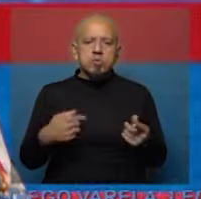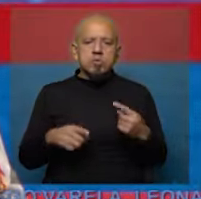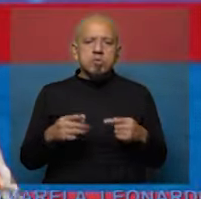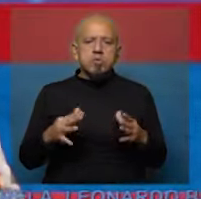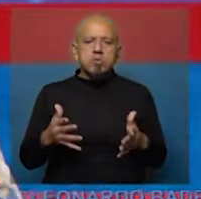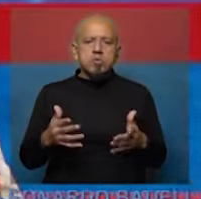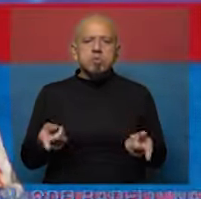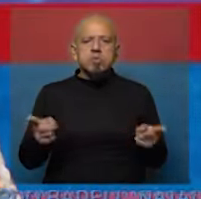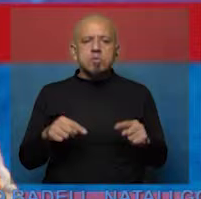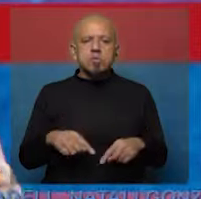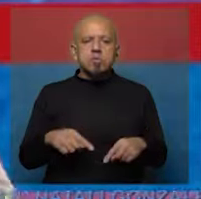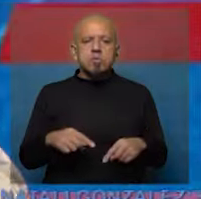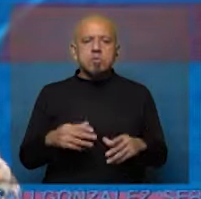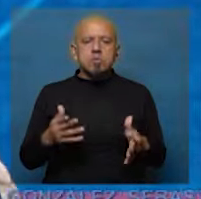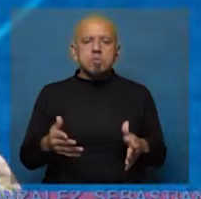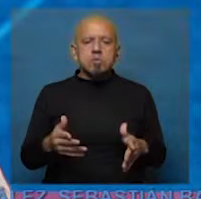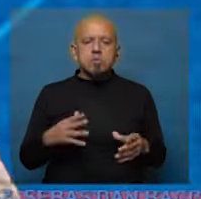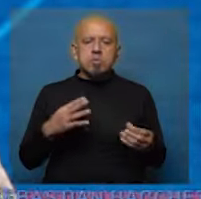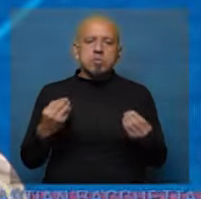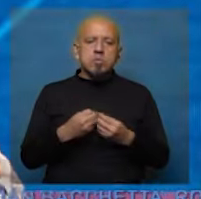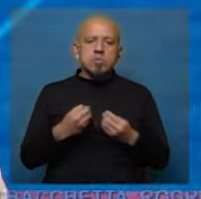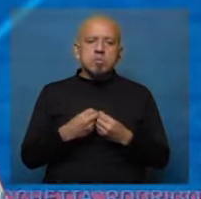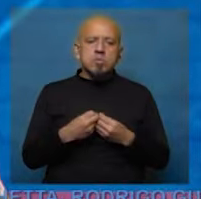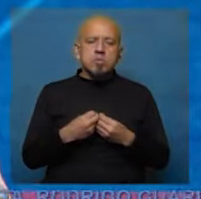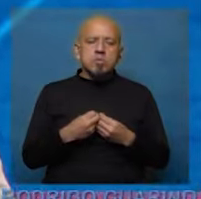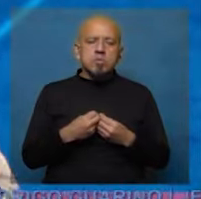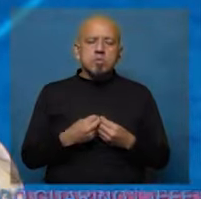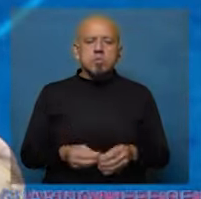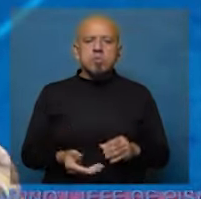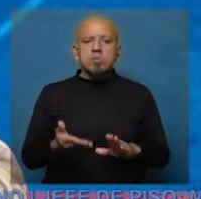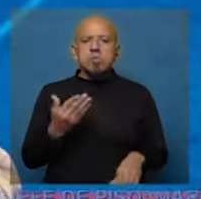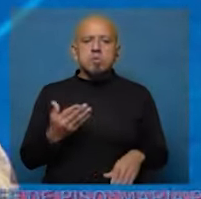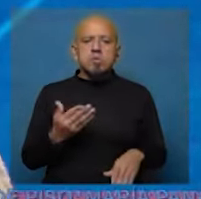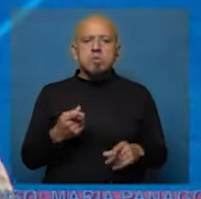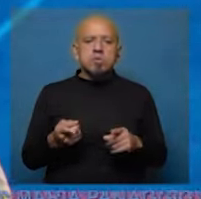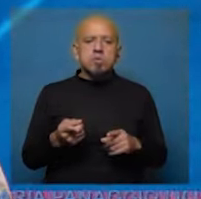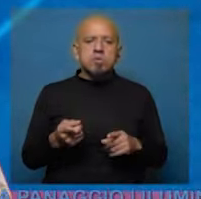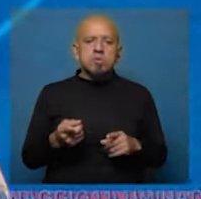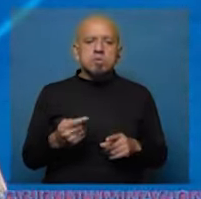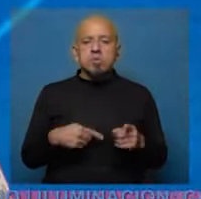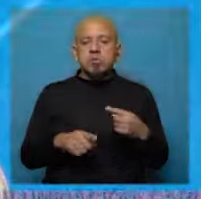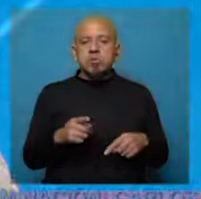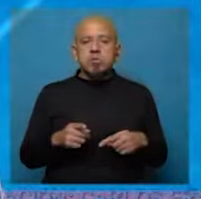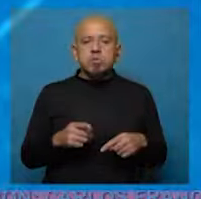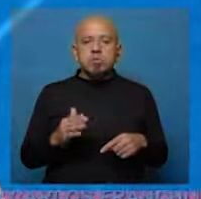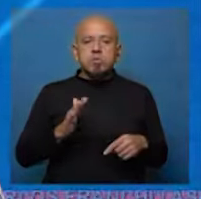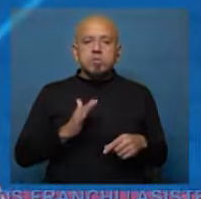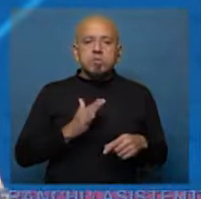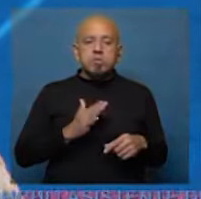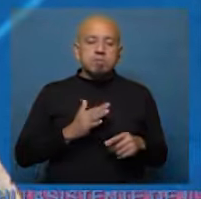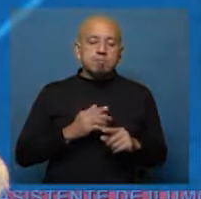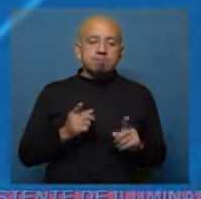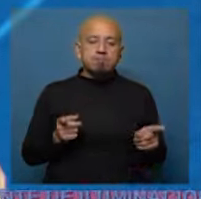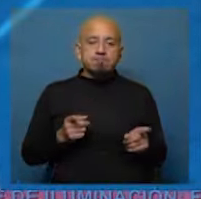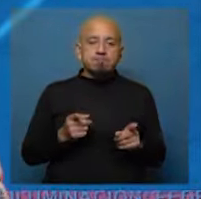volver de parte de su agresor es enorme el riesgo se aumenta y si y muchas veces lo que sucede es que las mujeres no ven